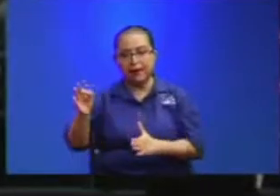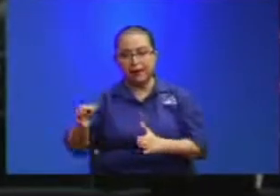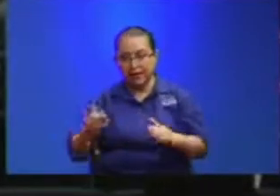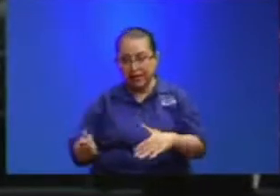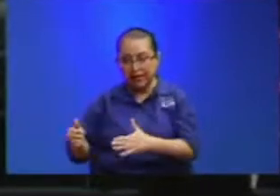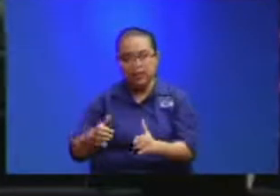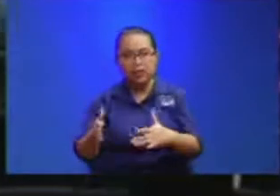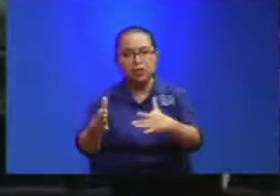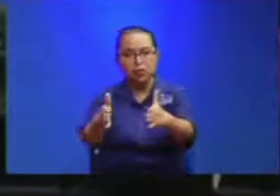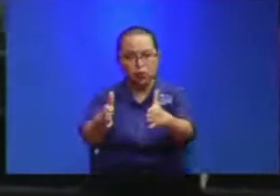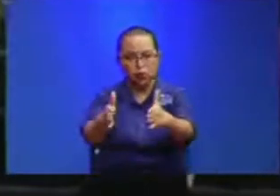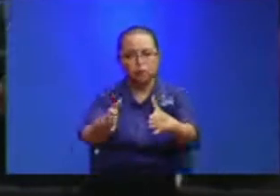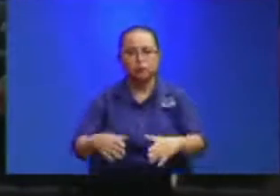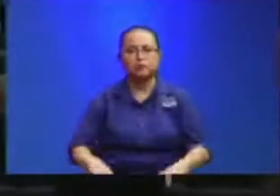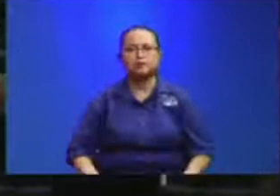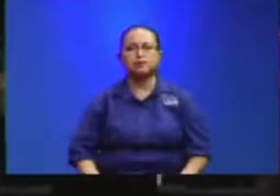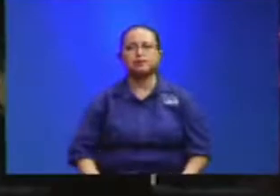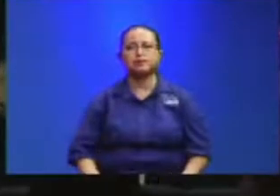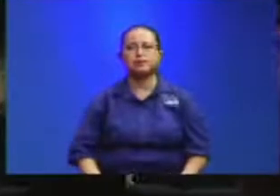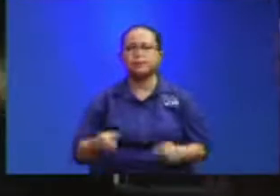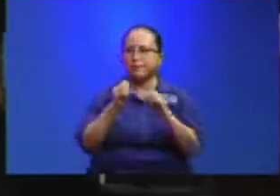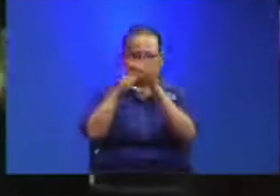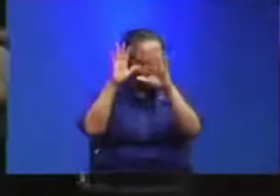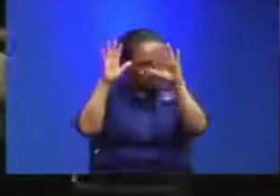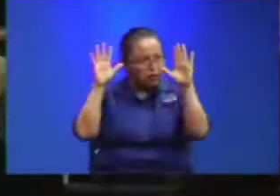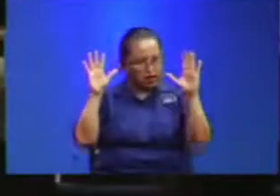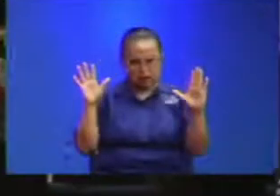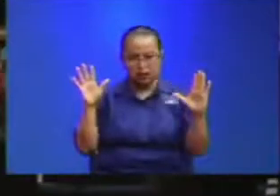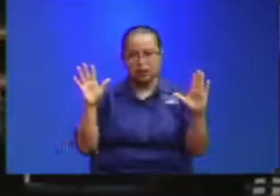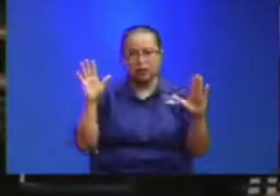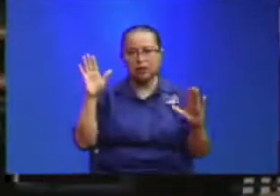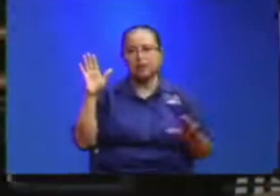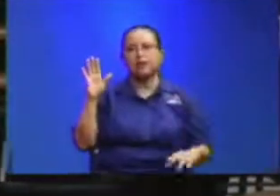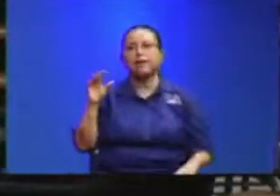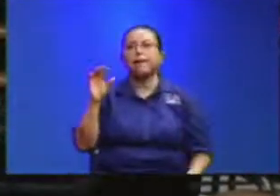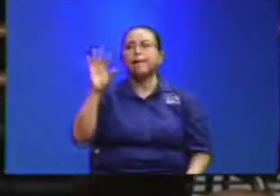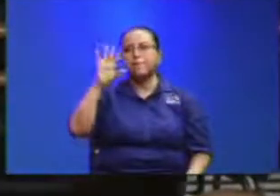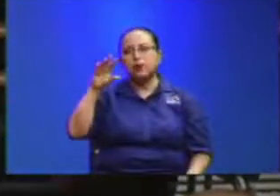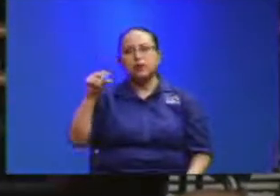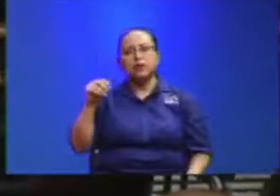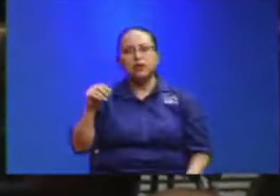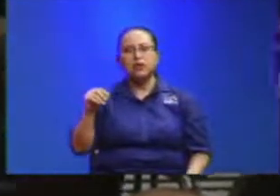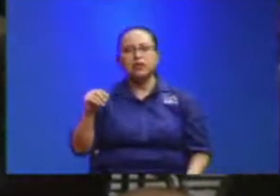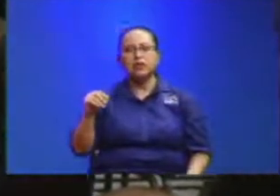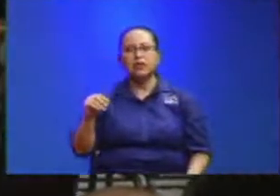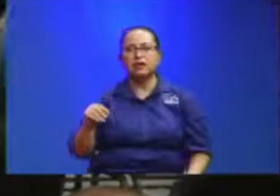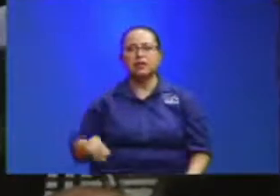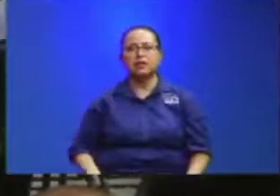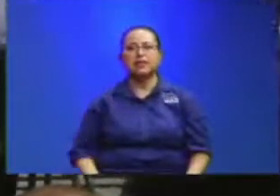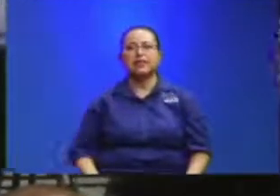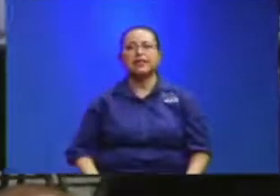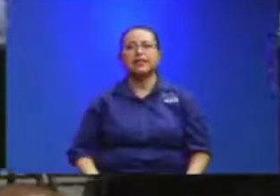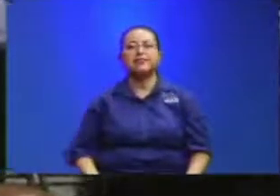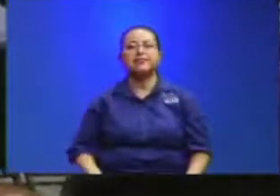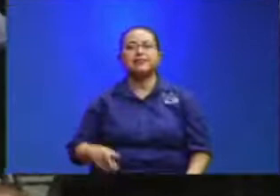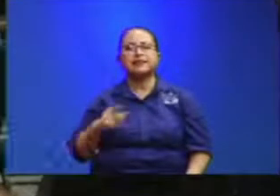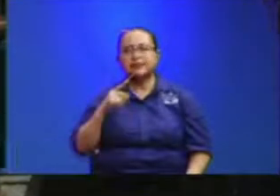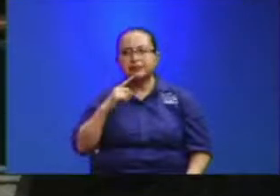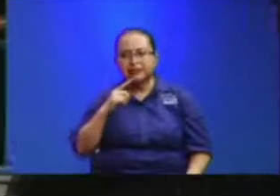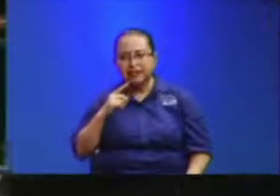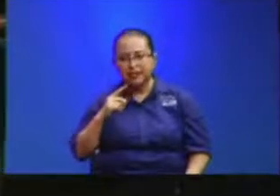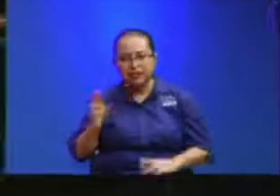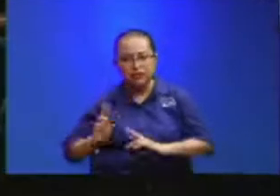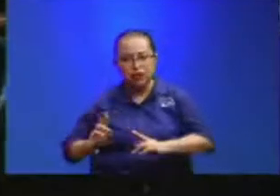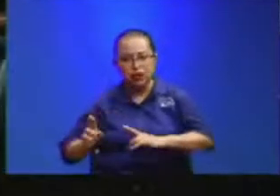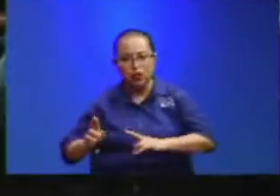esto es pero impresionante porque esto se estaba refiriendo al espíritu de elías al